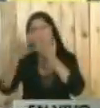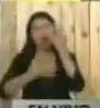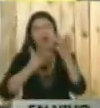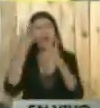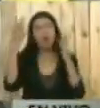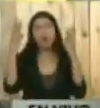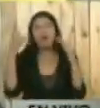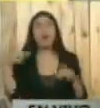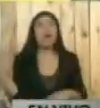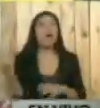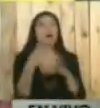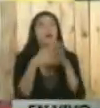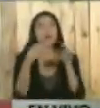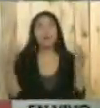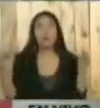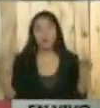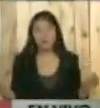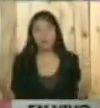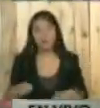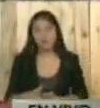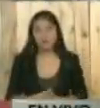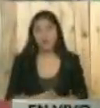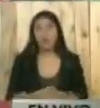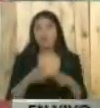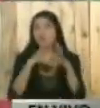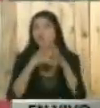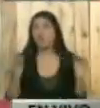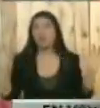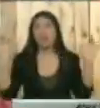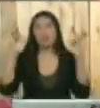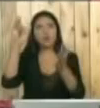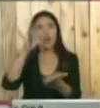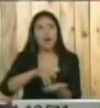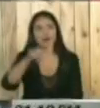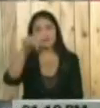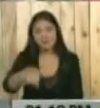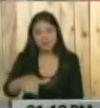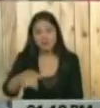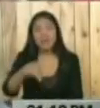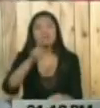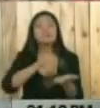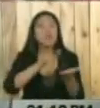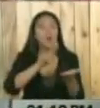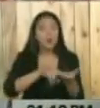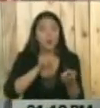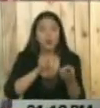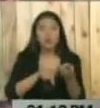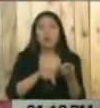a todos y a todas, INAS presente también, Seguro Social,